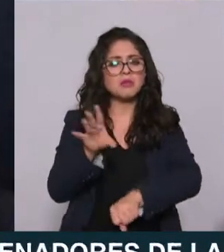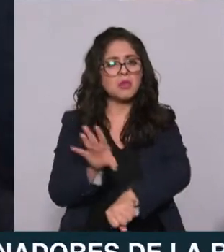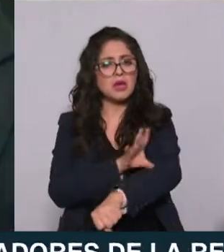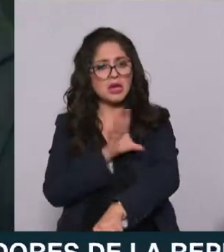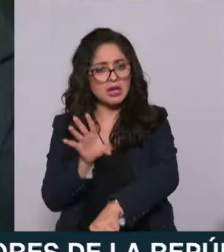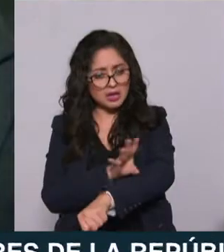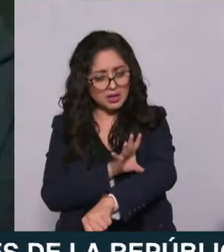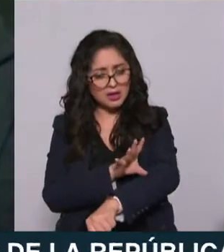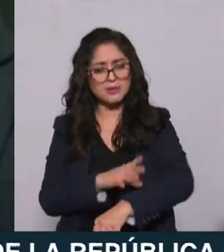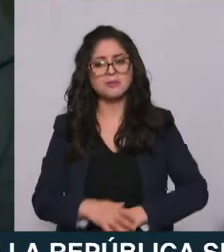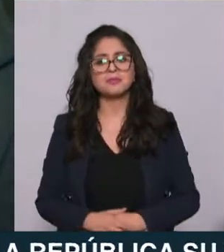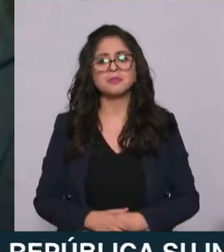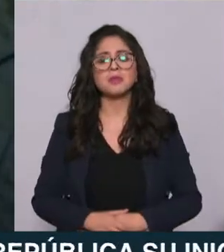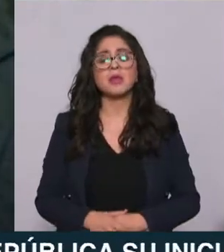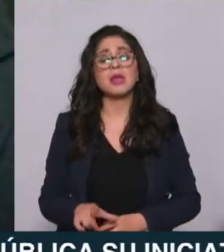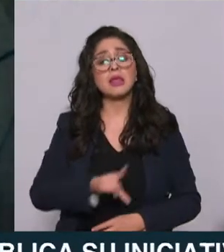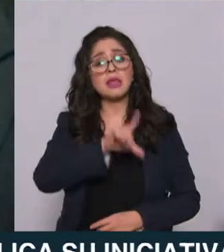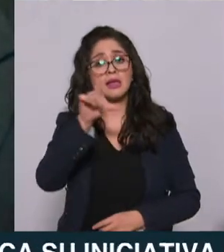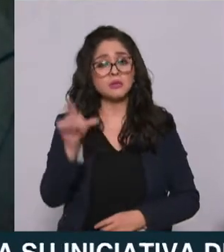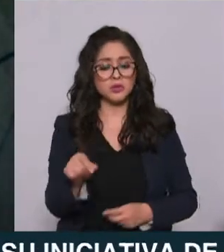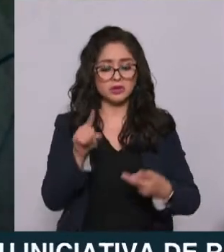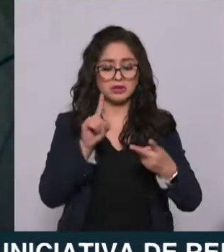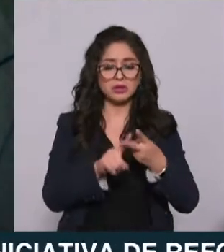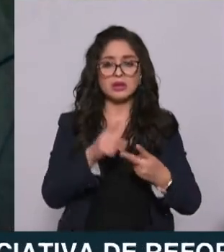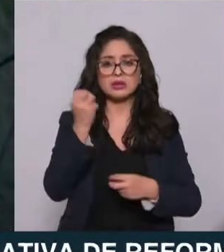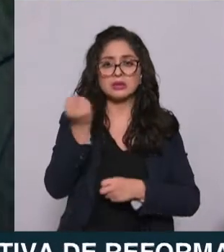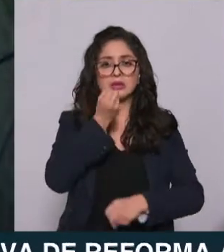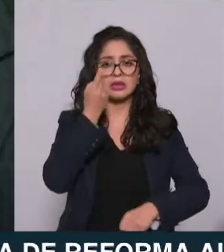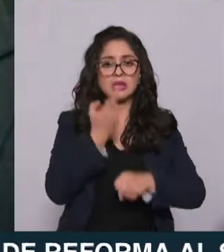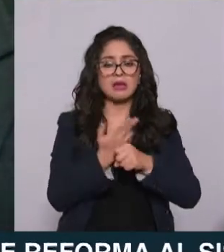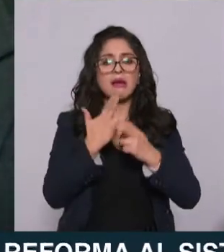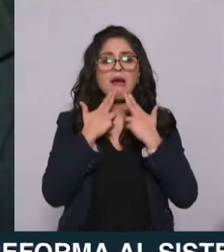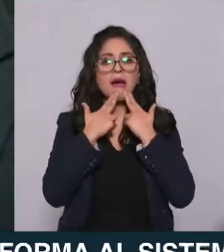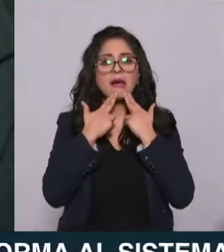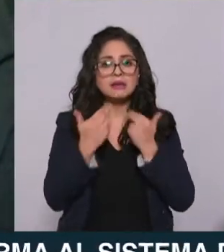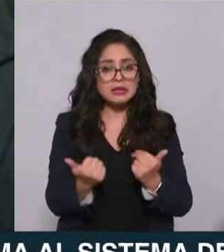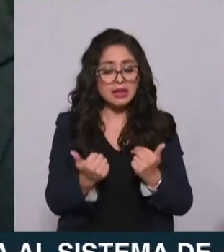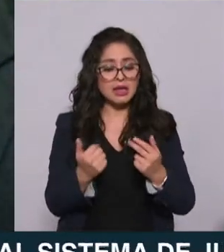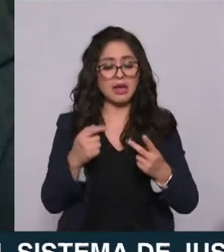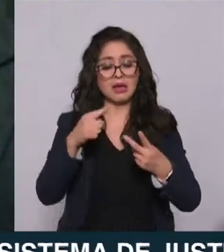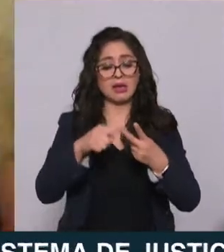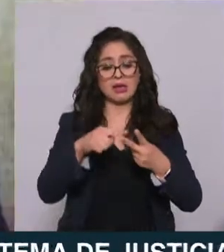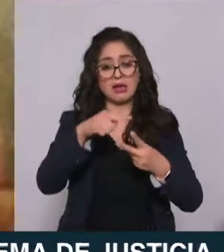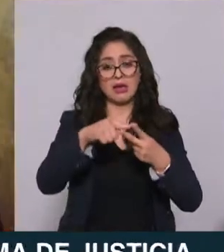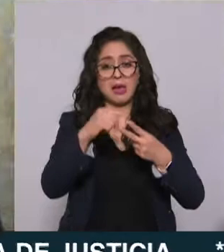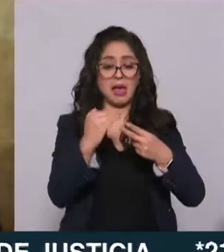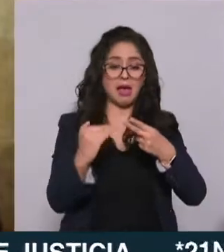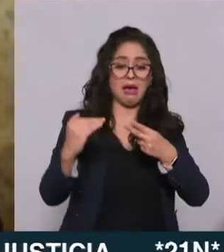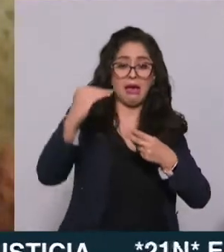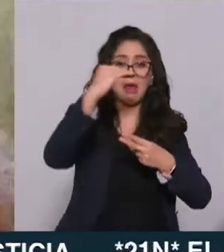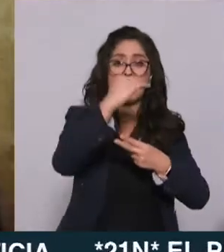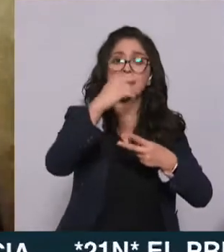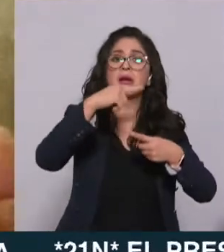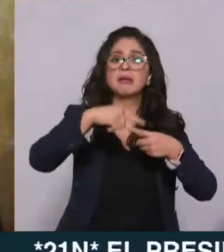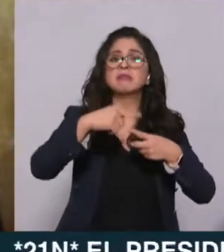después le seguiría la Secretaría de Hacienda, y arriba de estas pues estaría el presidente de la